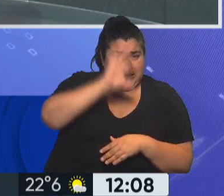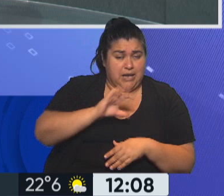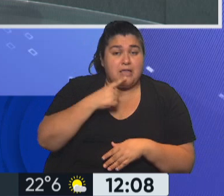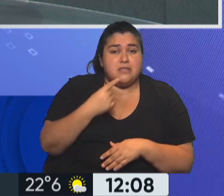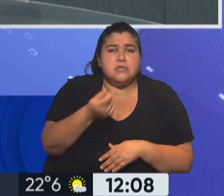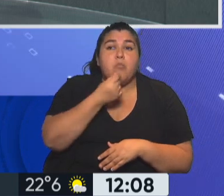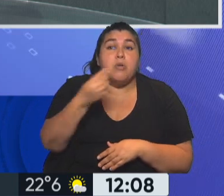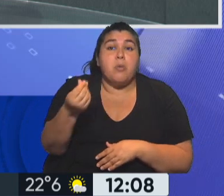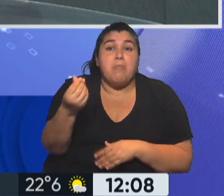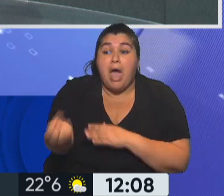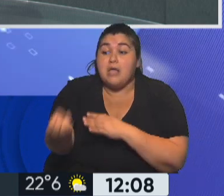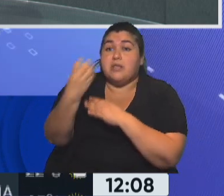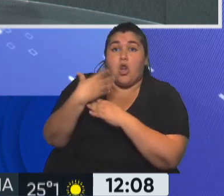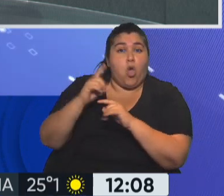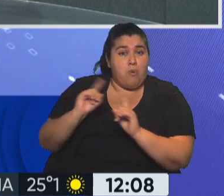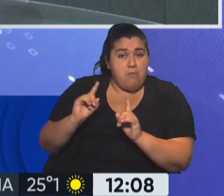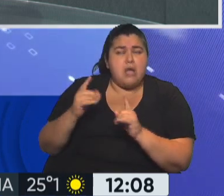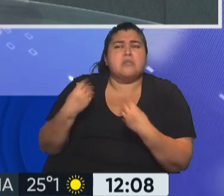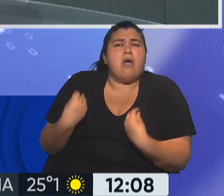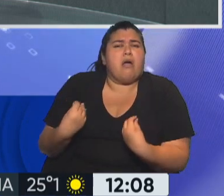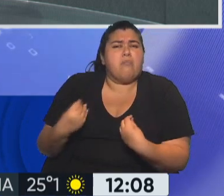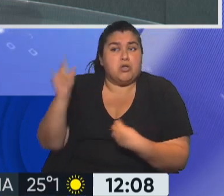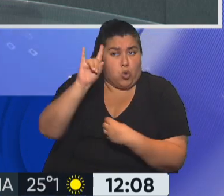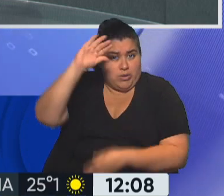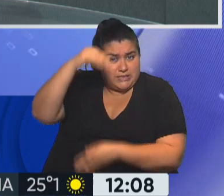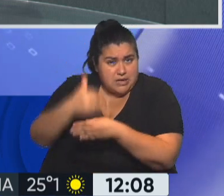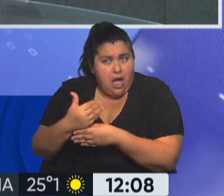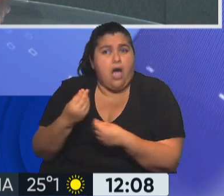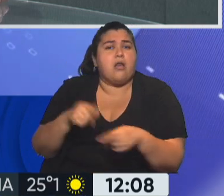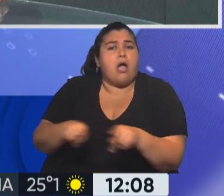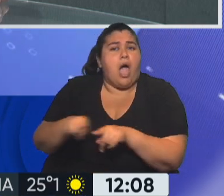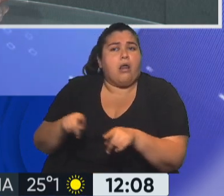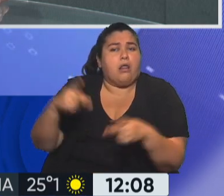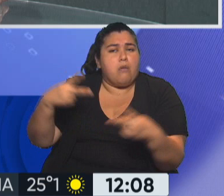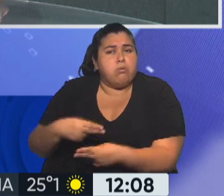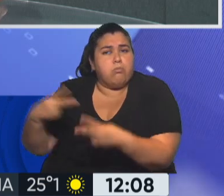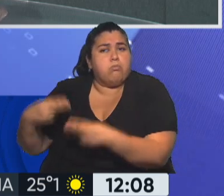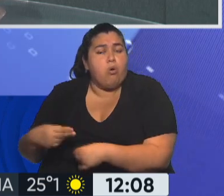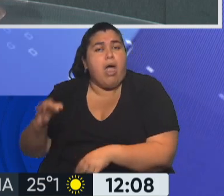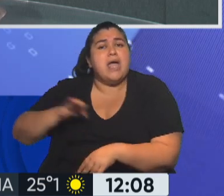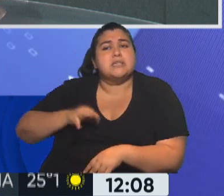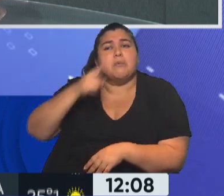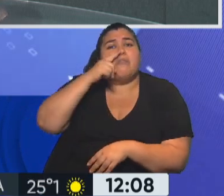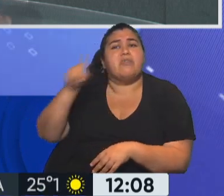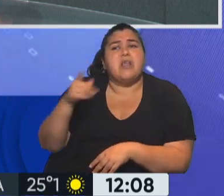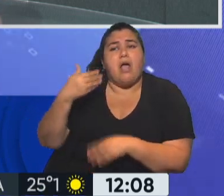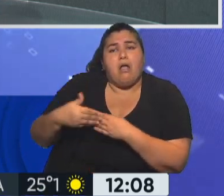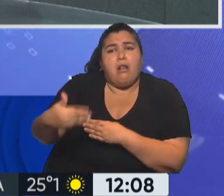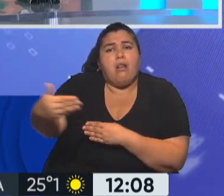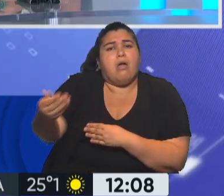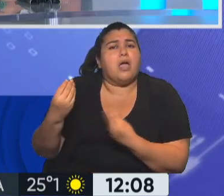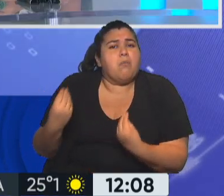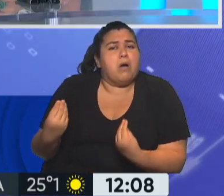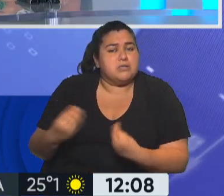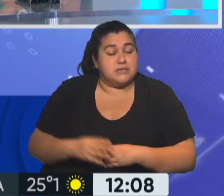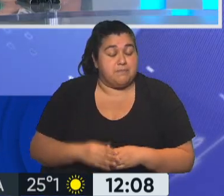la plata no llega? ¿Cierran las universidades? ¿Qué pasa con las carreras? ¿Qué pasa con quienes tienen que dar exámenes finales en los próximos meses? Bueno,